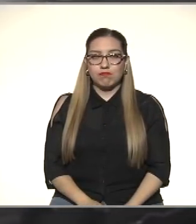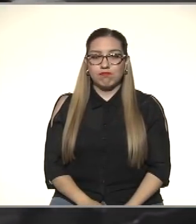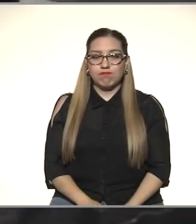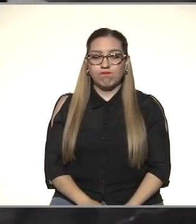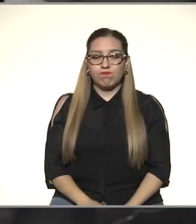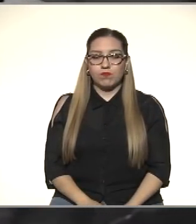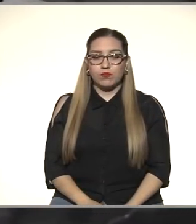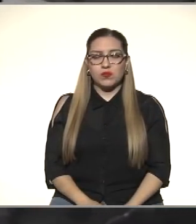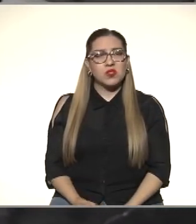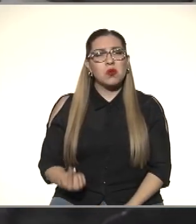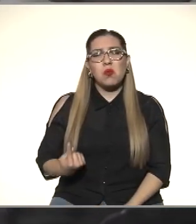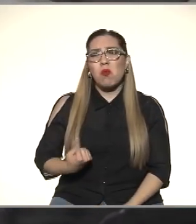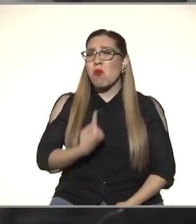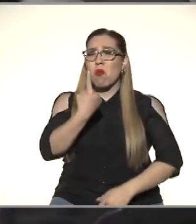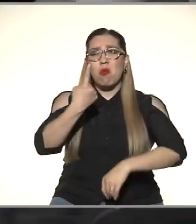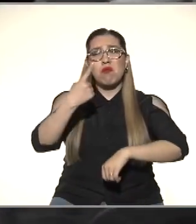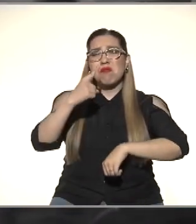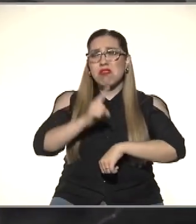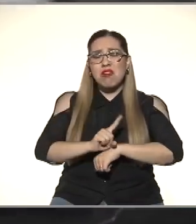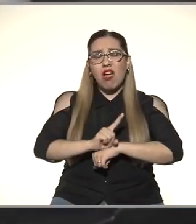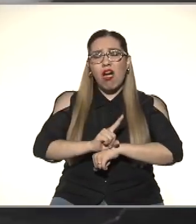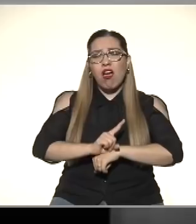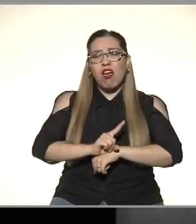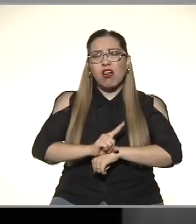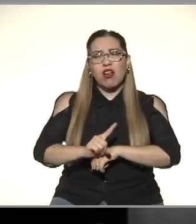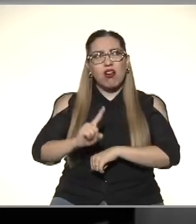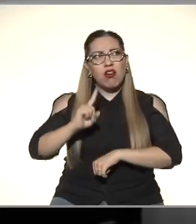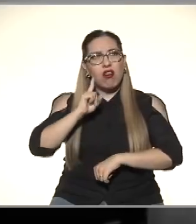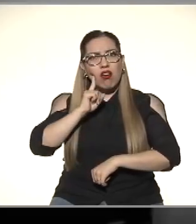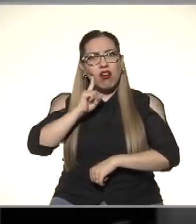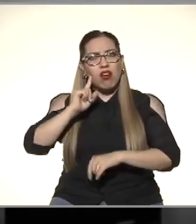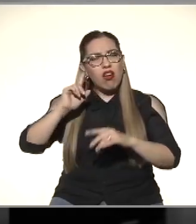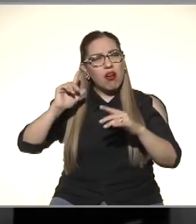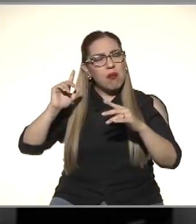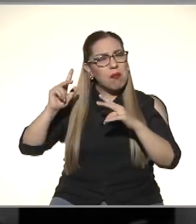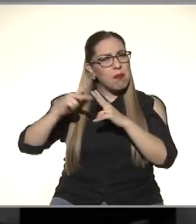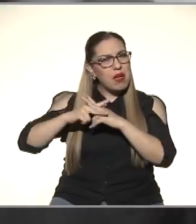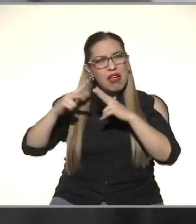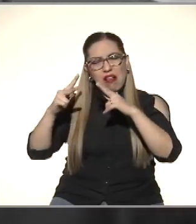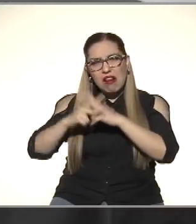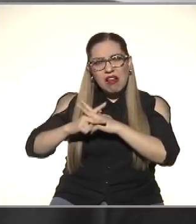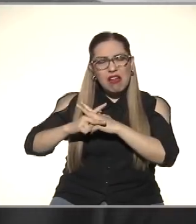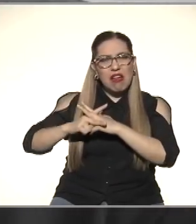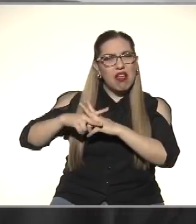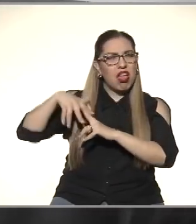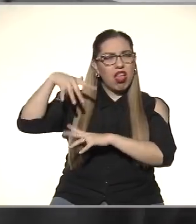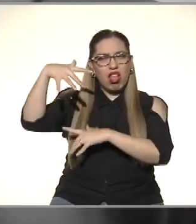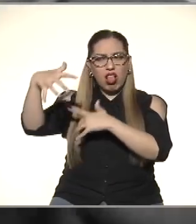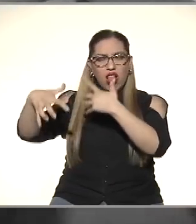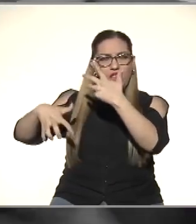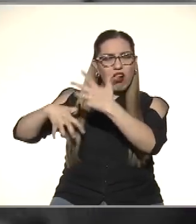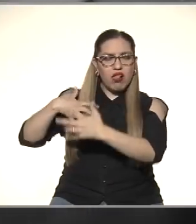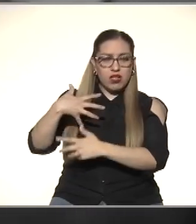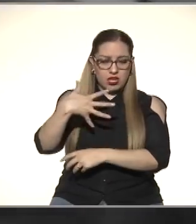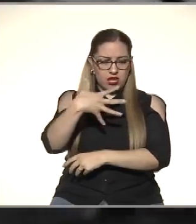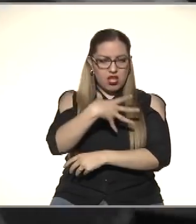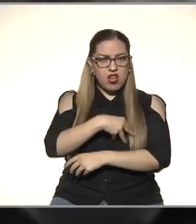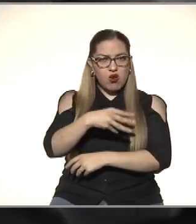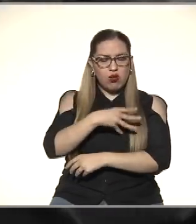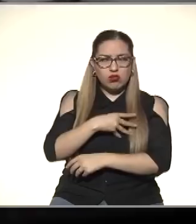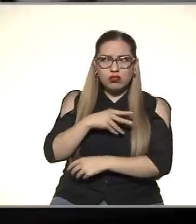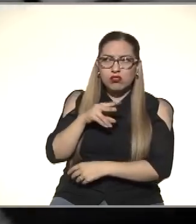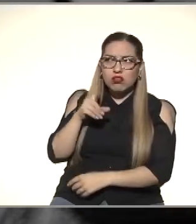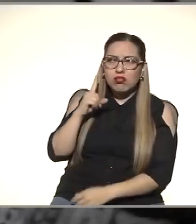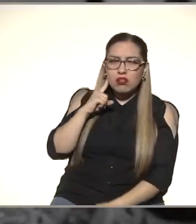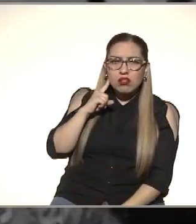Resulta que un día, entre murmullos, gritos o peleas, los hijos se enteran que el papá o la mamá